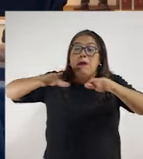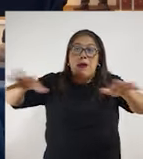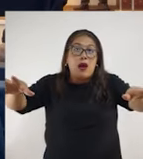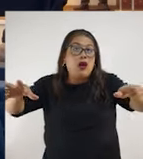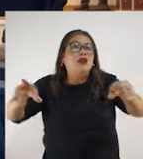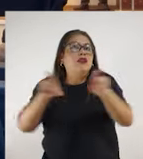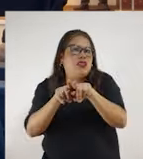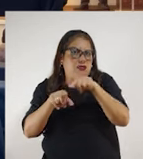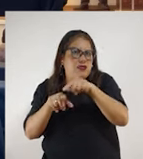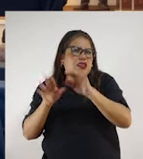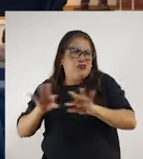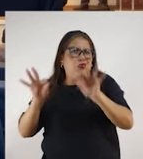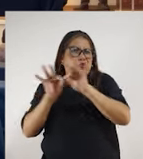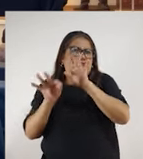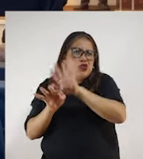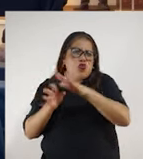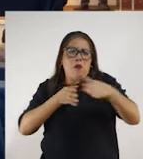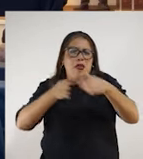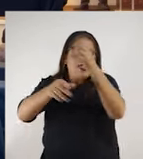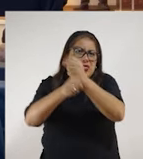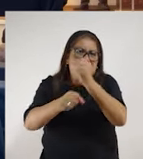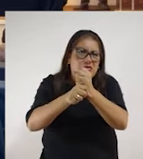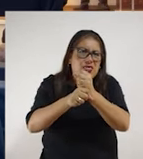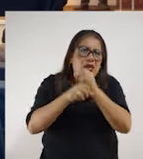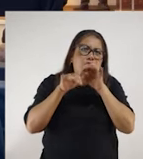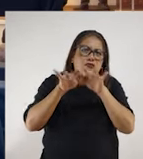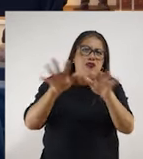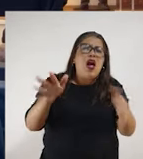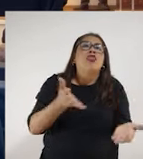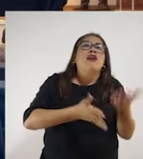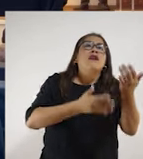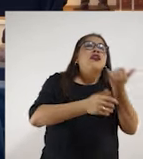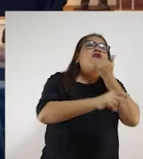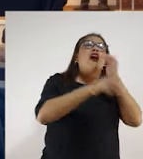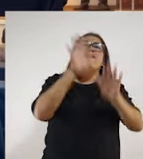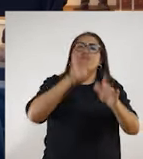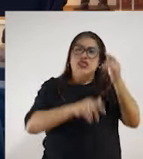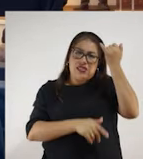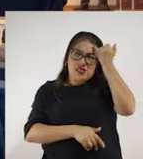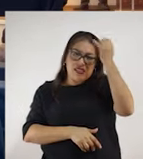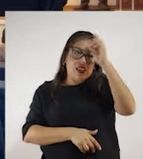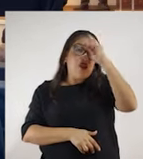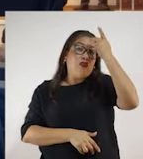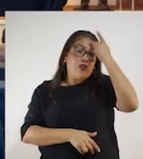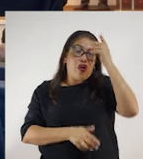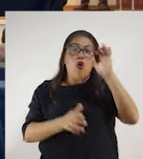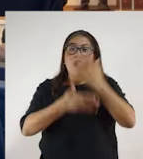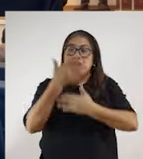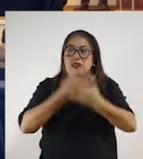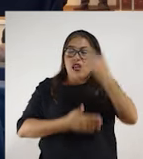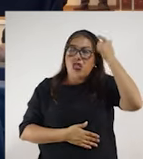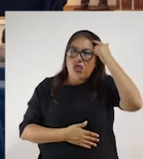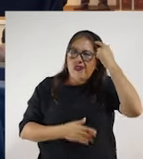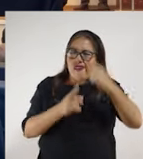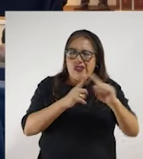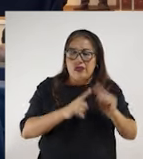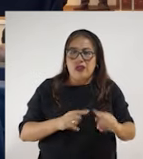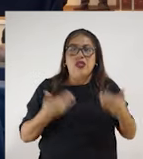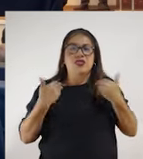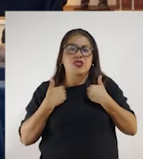generado muchos estigmas sobre las personas con discapacidad psicosocial o con discapacidad intelectual, ¿no? A